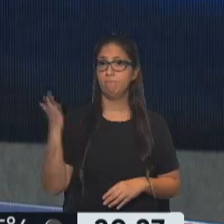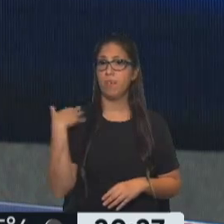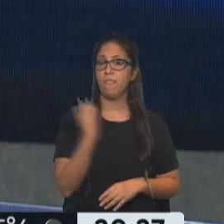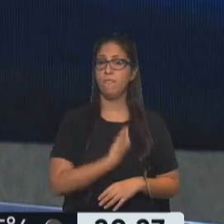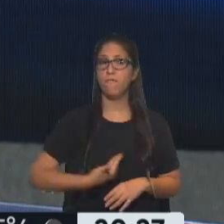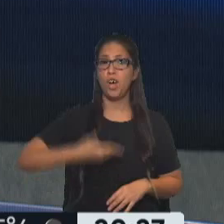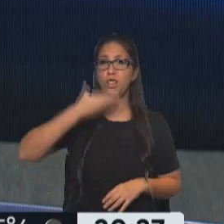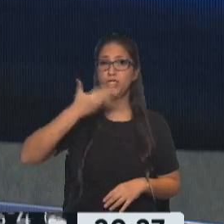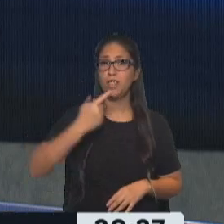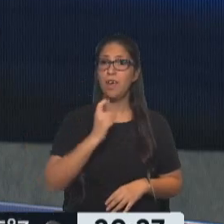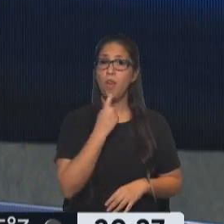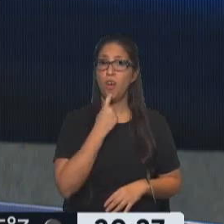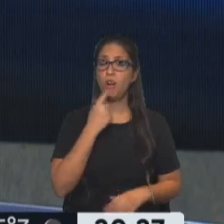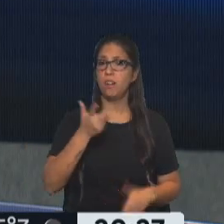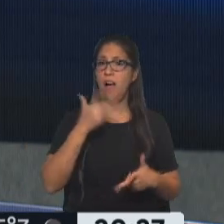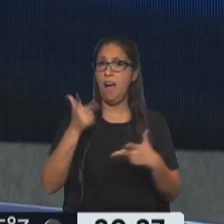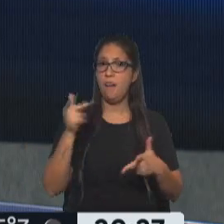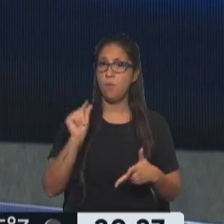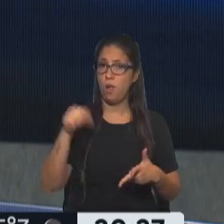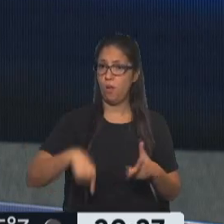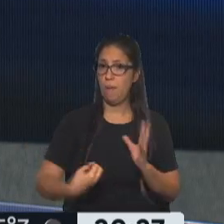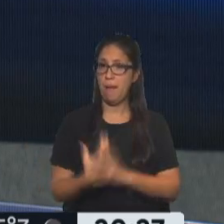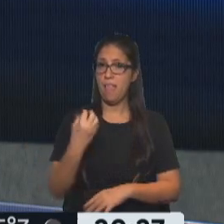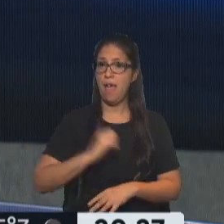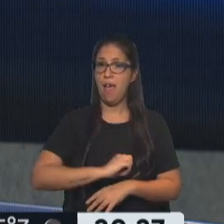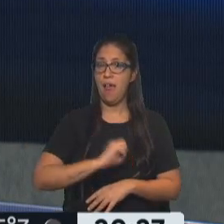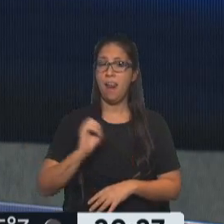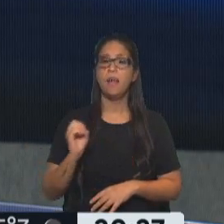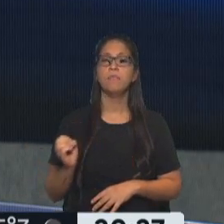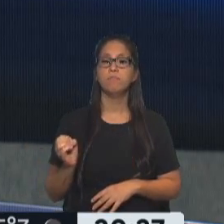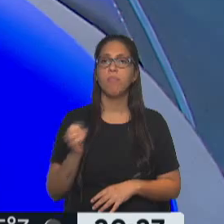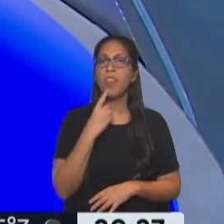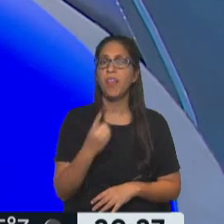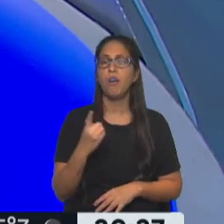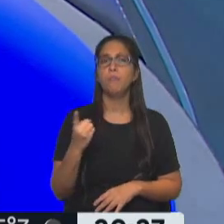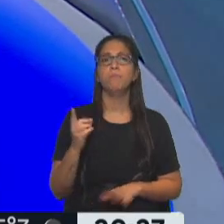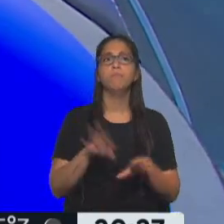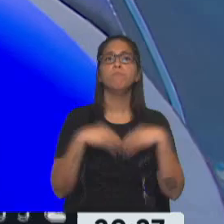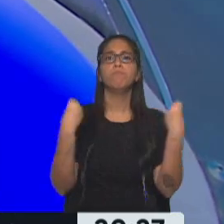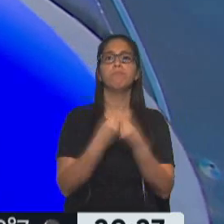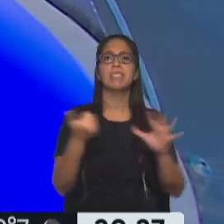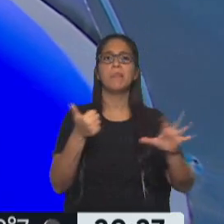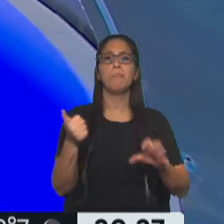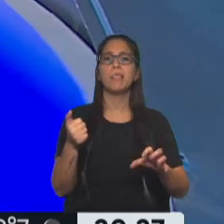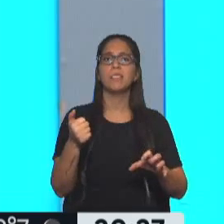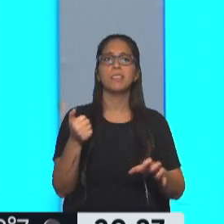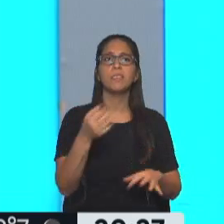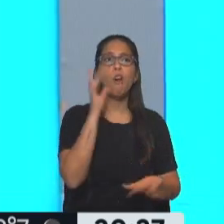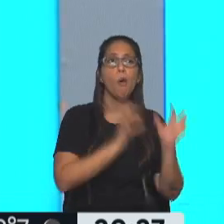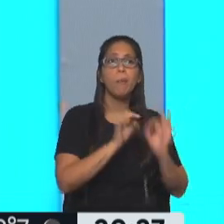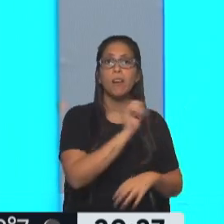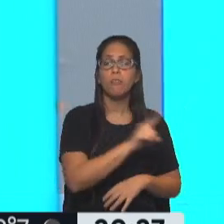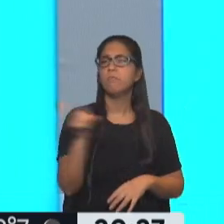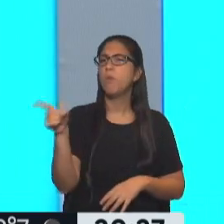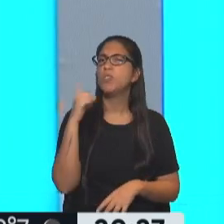vocero presidencial cuando le consultaron la rueda de prensa en Casa de Gobierno, un balance de estos primeros 6 meses. ¿Cuál es el tuyo? Bueno, me parece